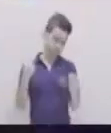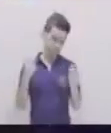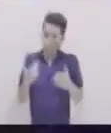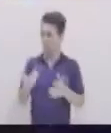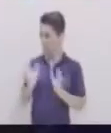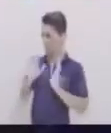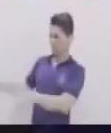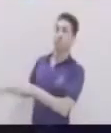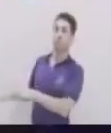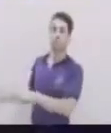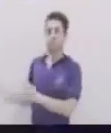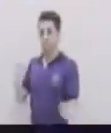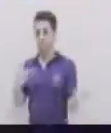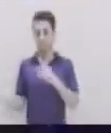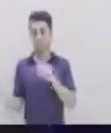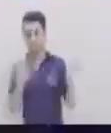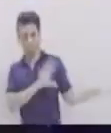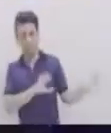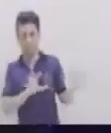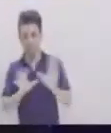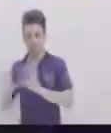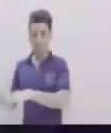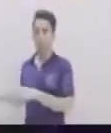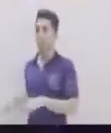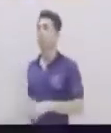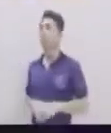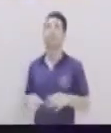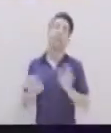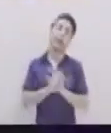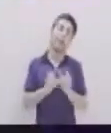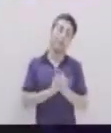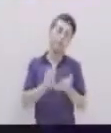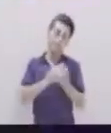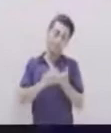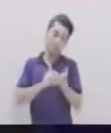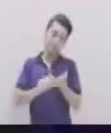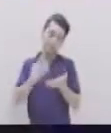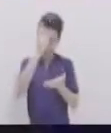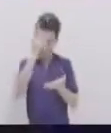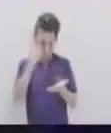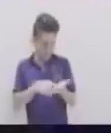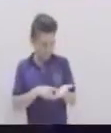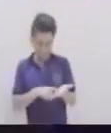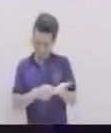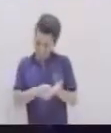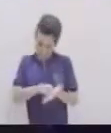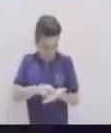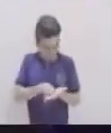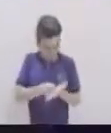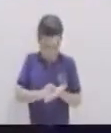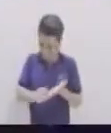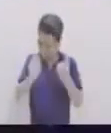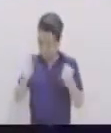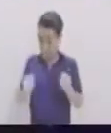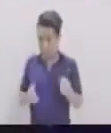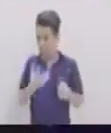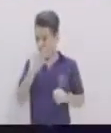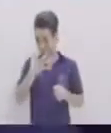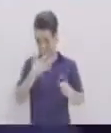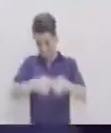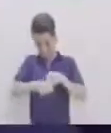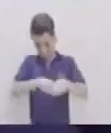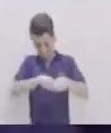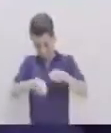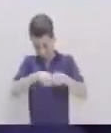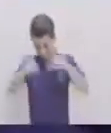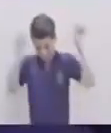lo empujaba. Si cuando estaba haciendo la tarea no le salía la tarea, ella se enojaba y